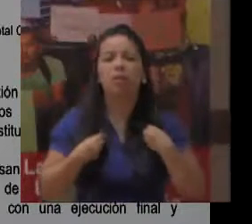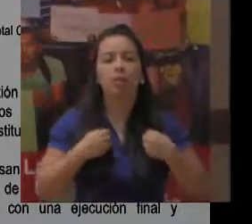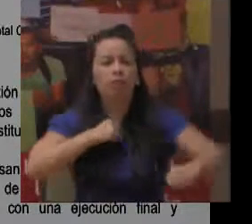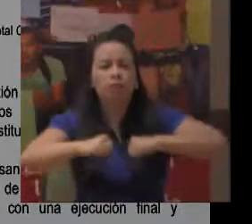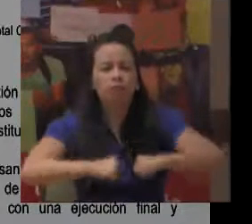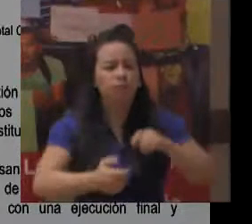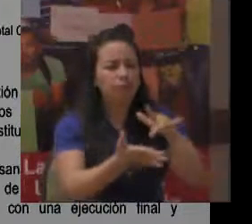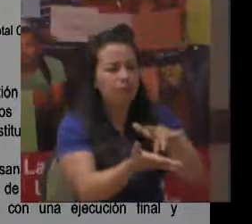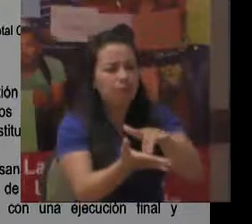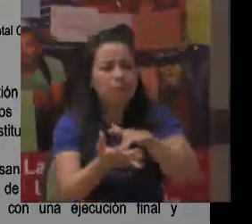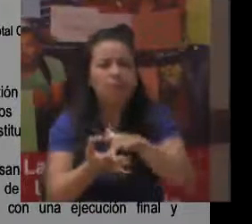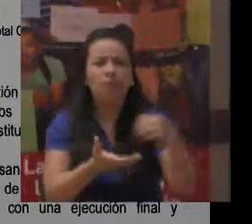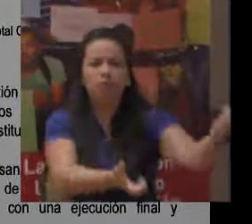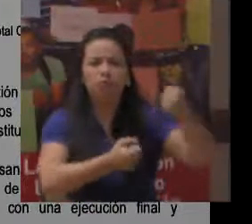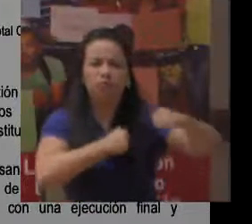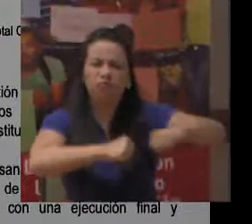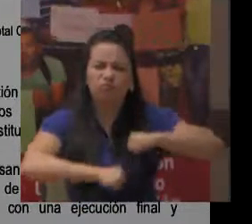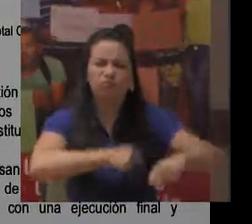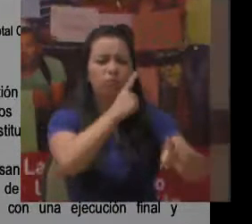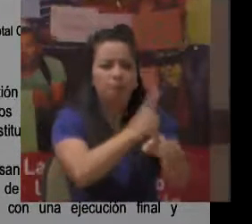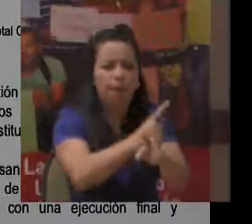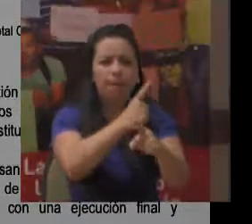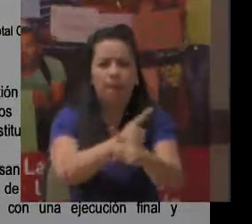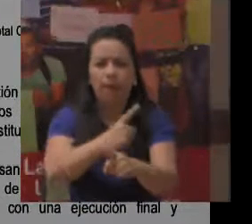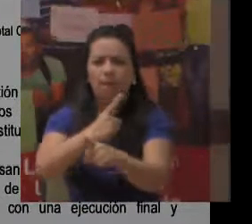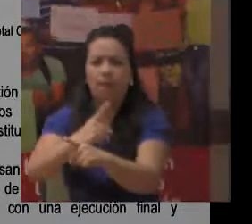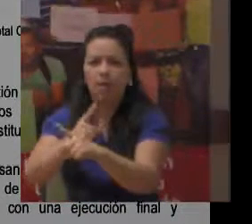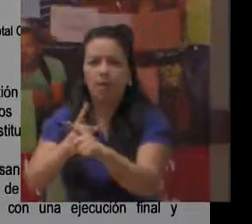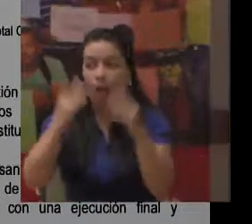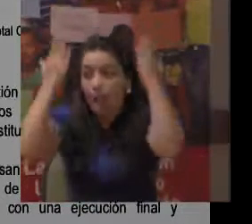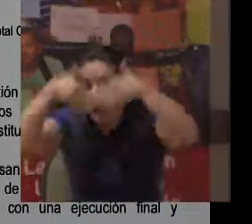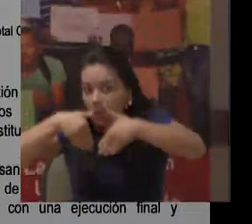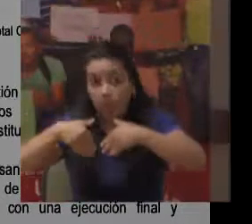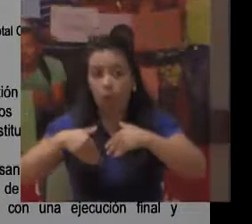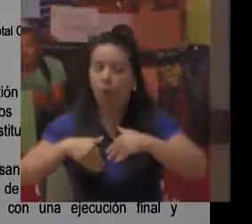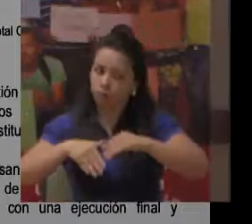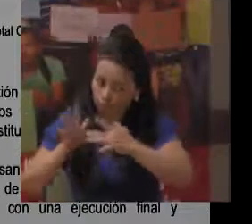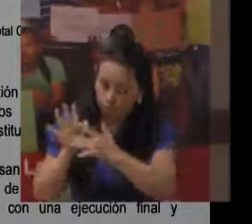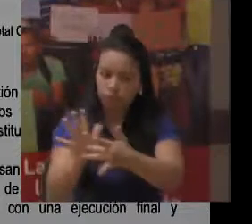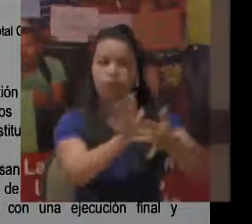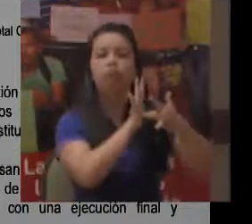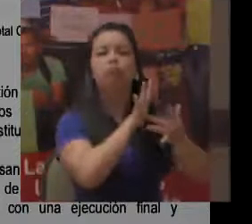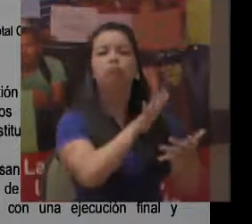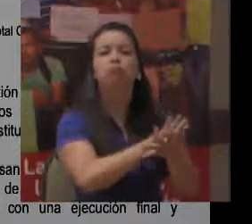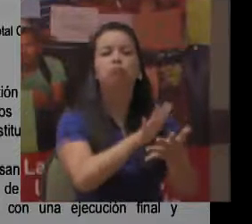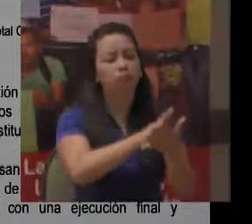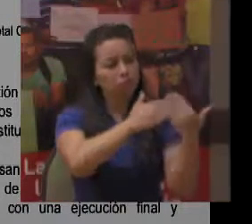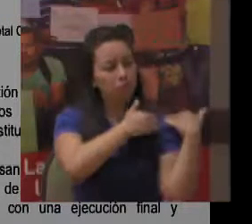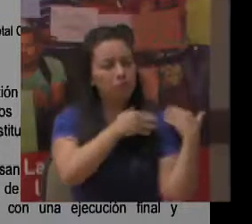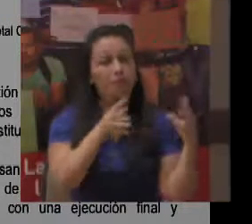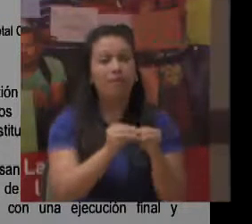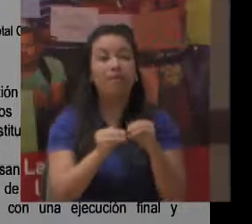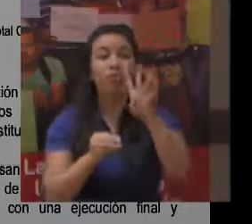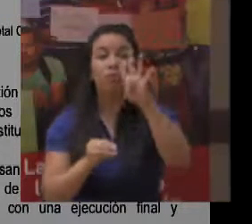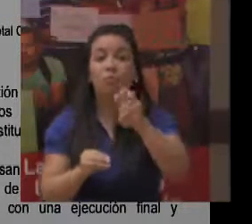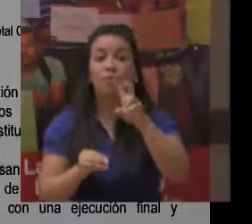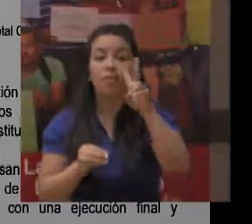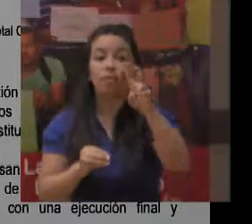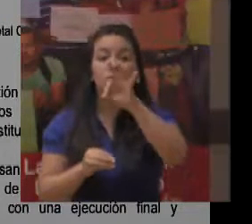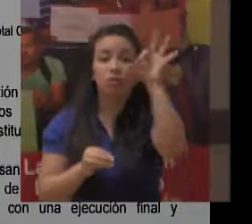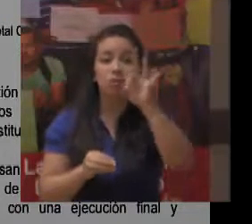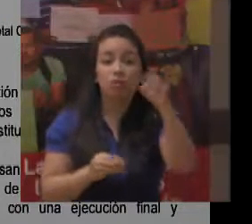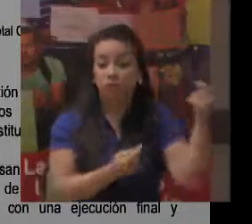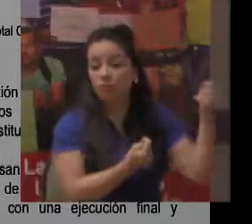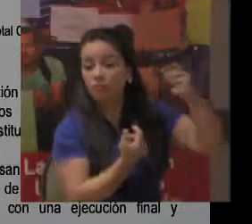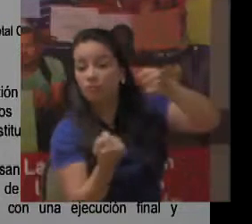eficiente ejecución presupuestal, sana, transparente a la ciudadanía, y donde el 72% de su gasto se va directamente